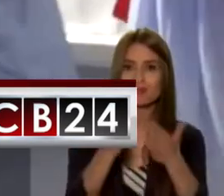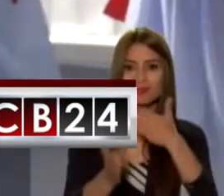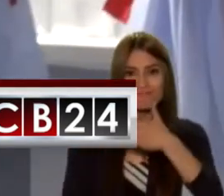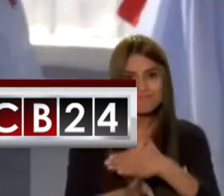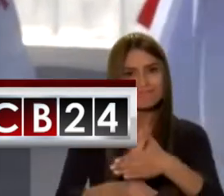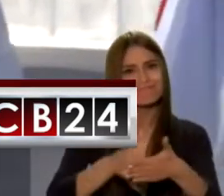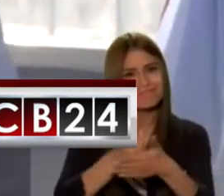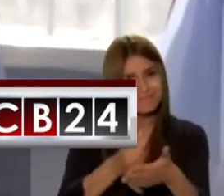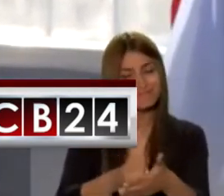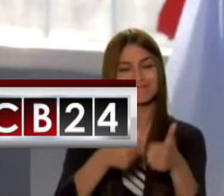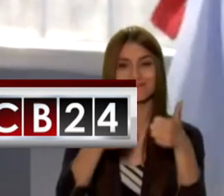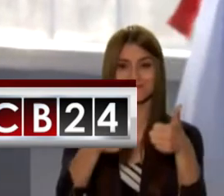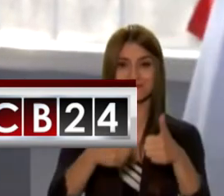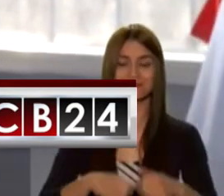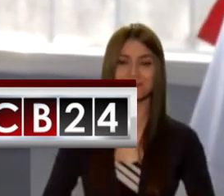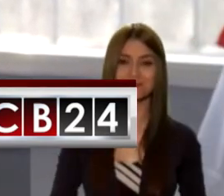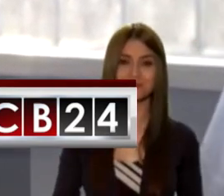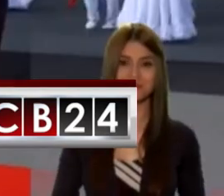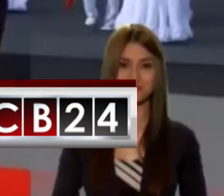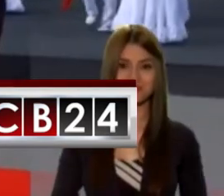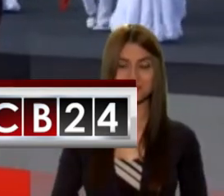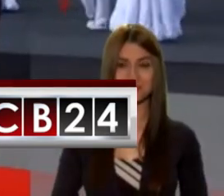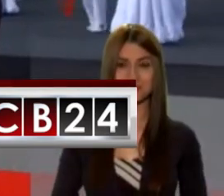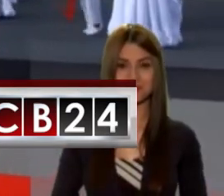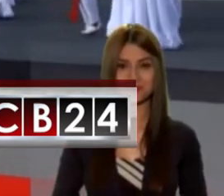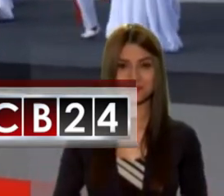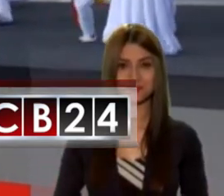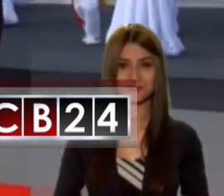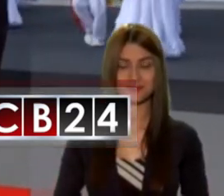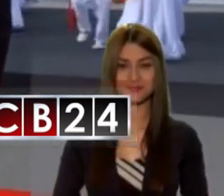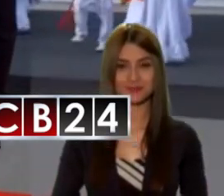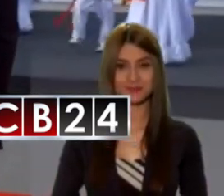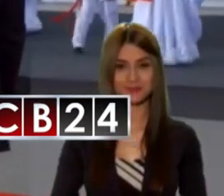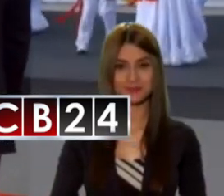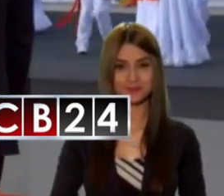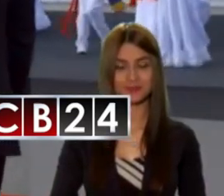rodríguez durante una serie de eventos culturales para luego abordar un avión hacia roma